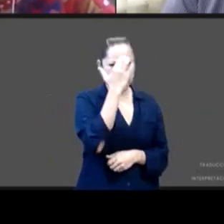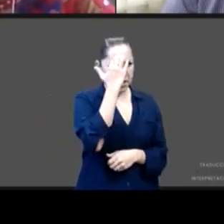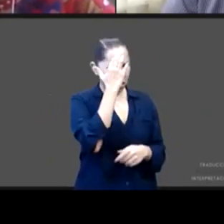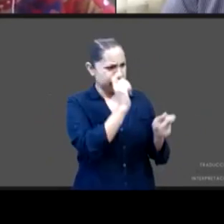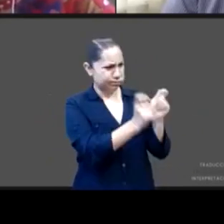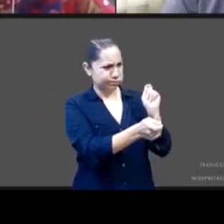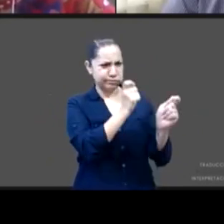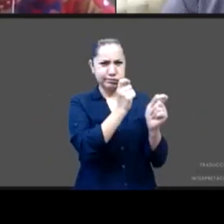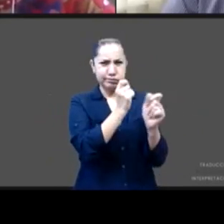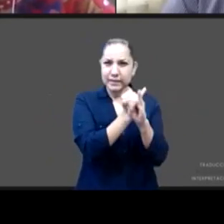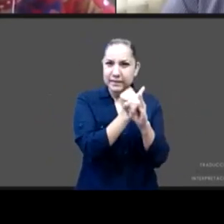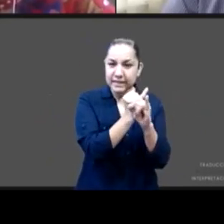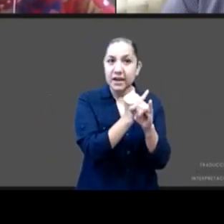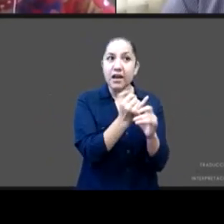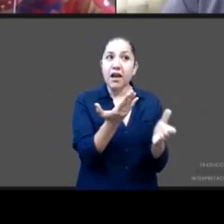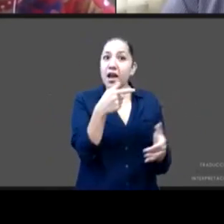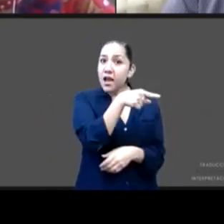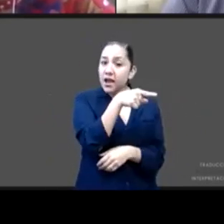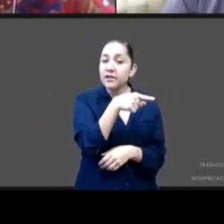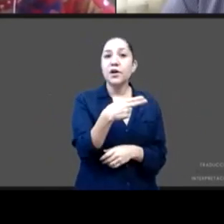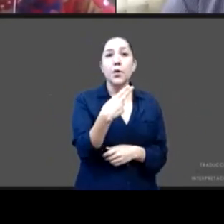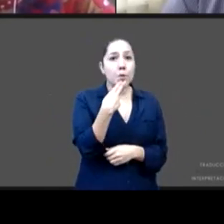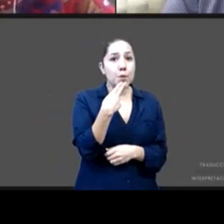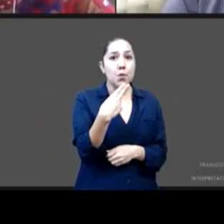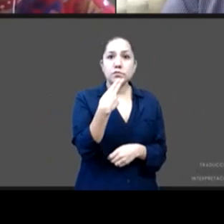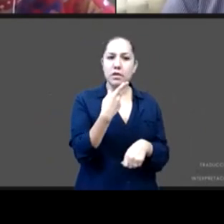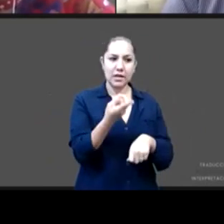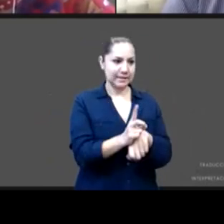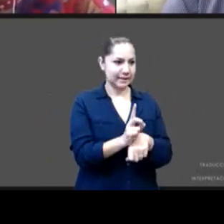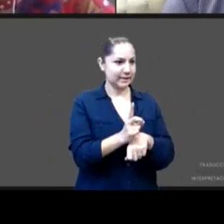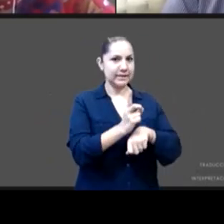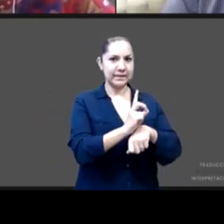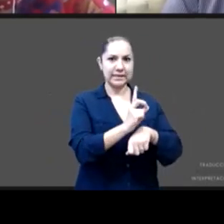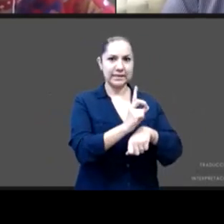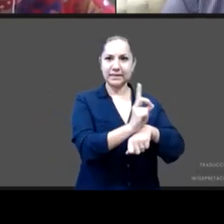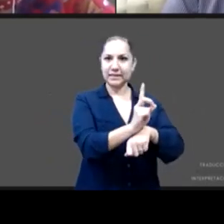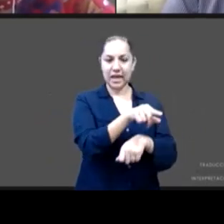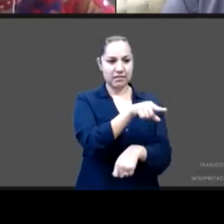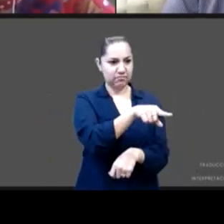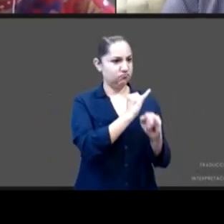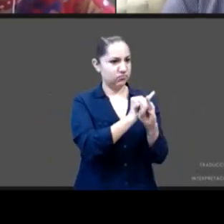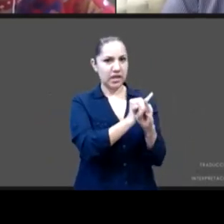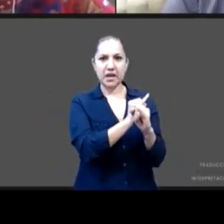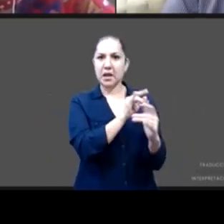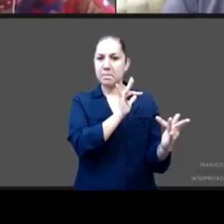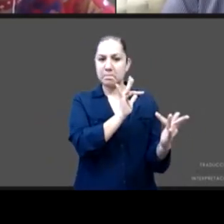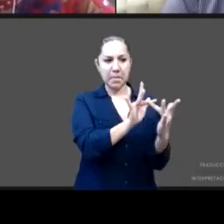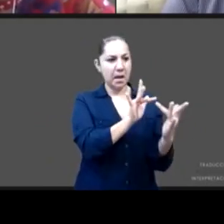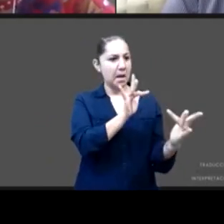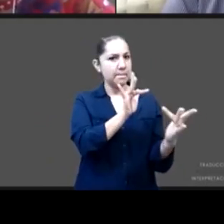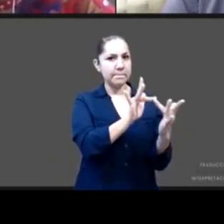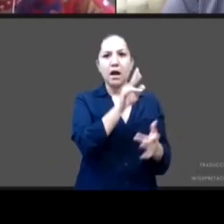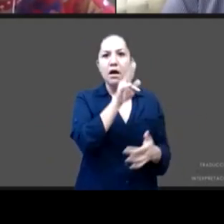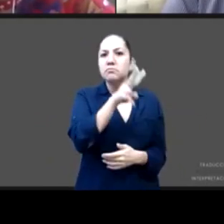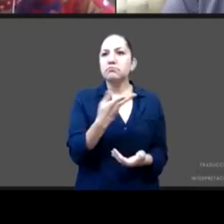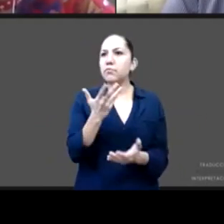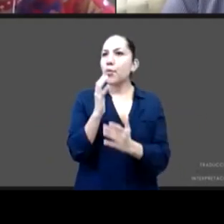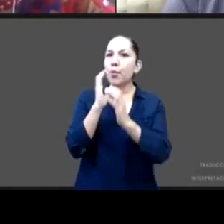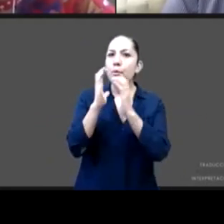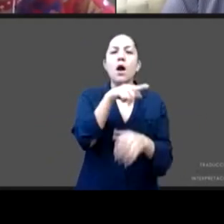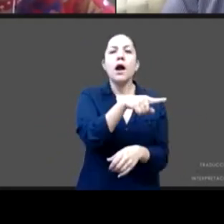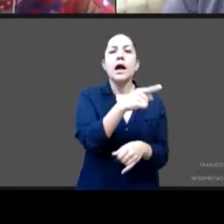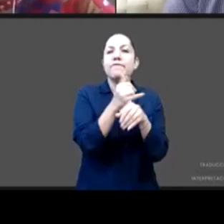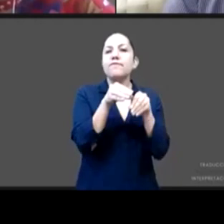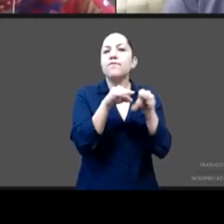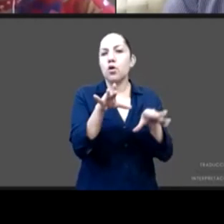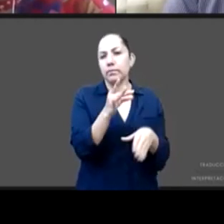Están en una relación directa y es un mecanismo de comunicación, no solo de información o de aprendizaje, es un